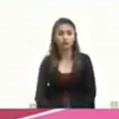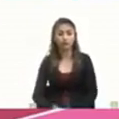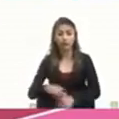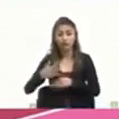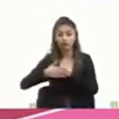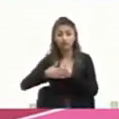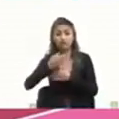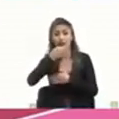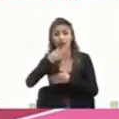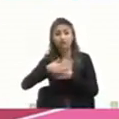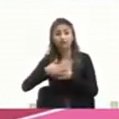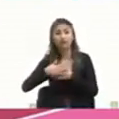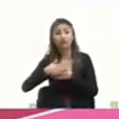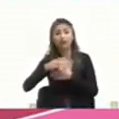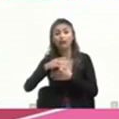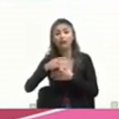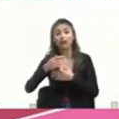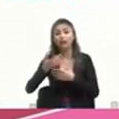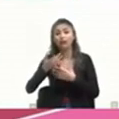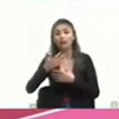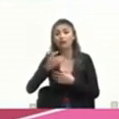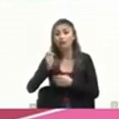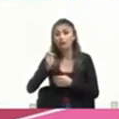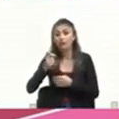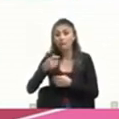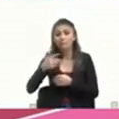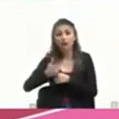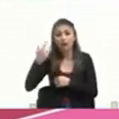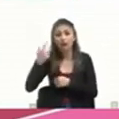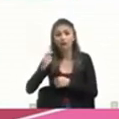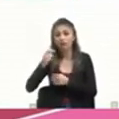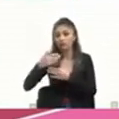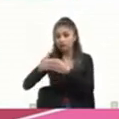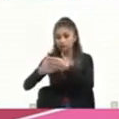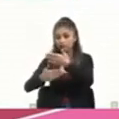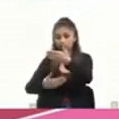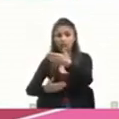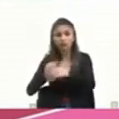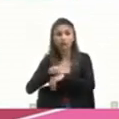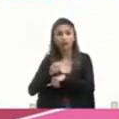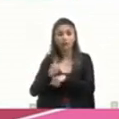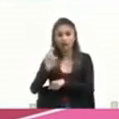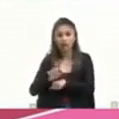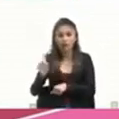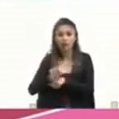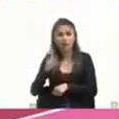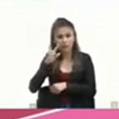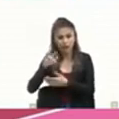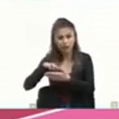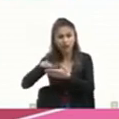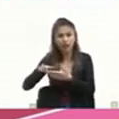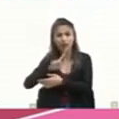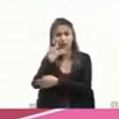Alarmante en cifras, y bueno, pues nos damos cuenta todos los días la